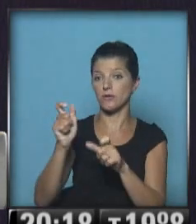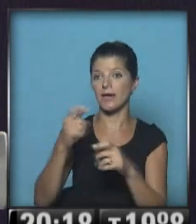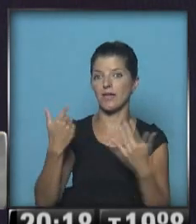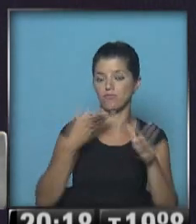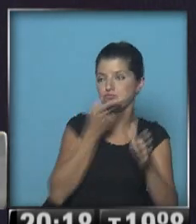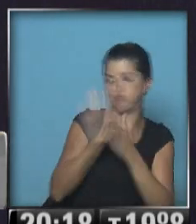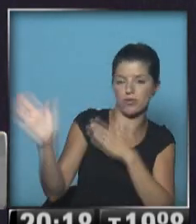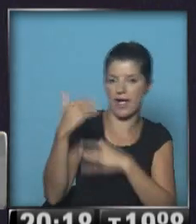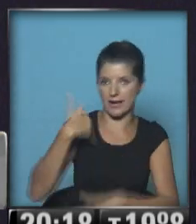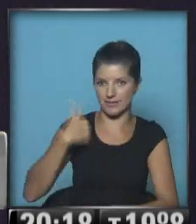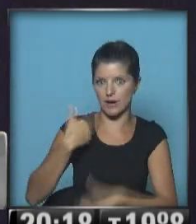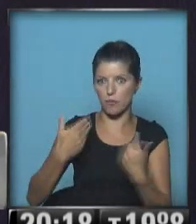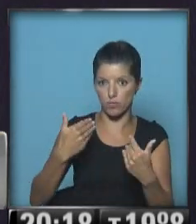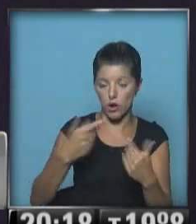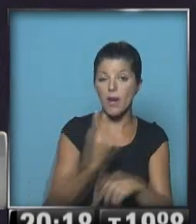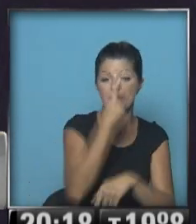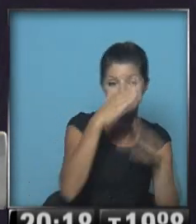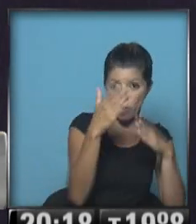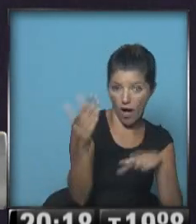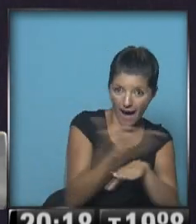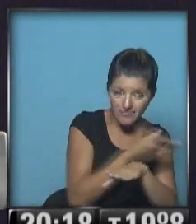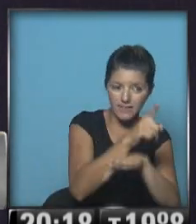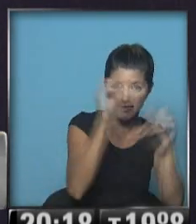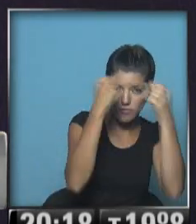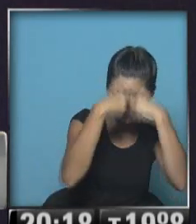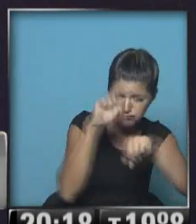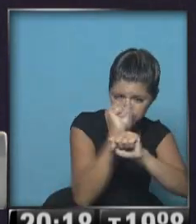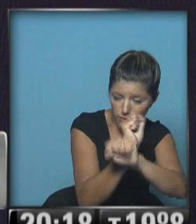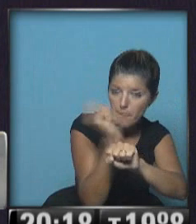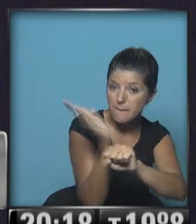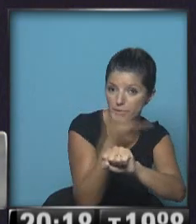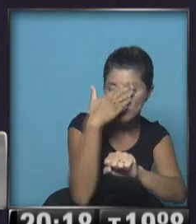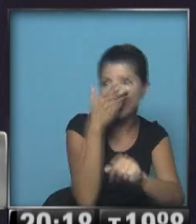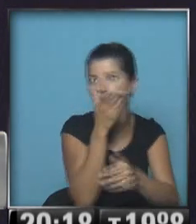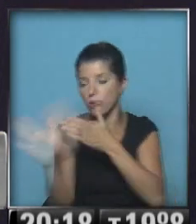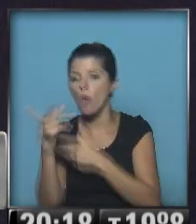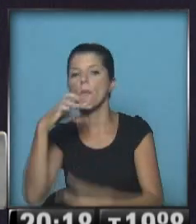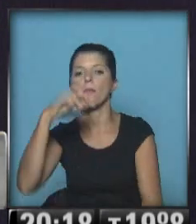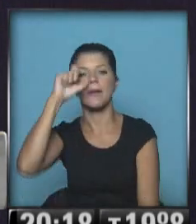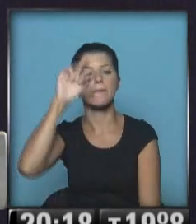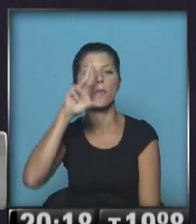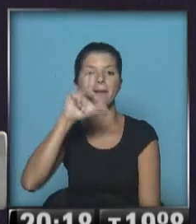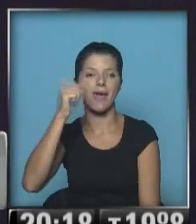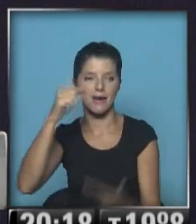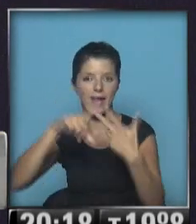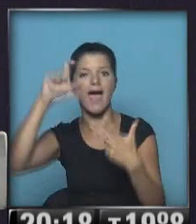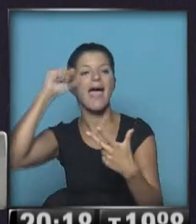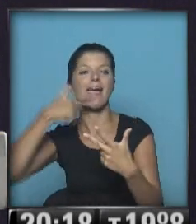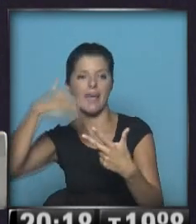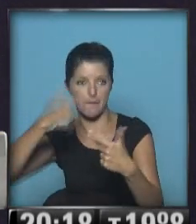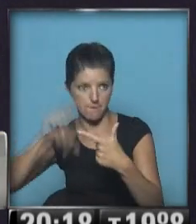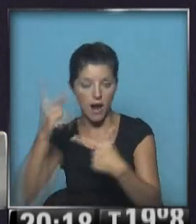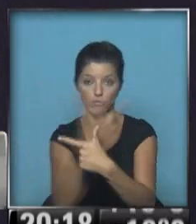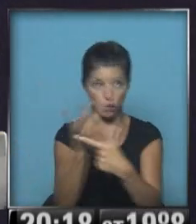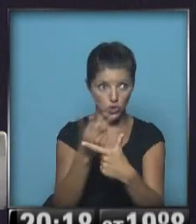Argentina que habían estado en los campos clandestinos eh digamos tanto en la perla como en la esma eh y al mismo